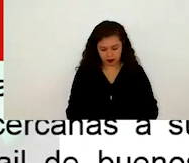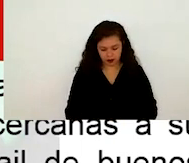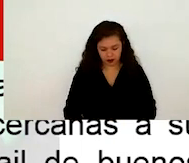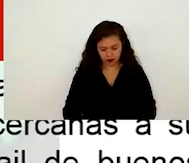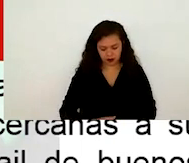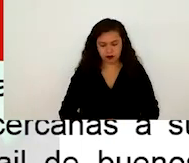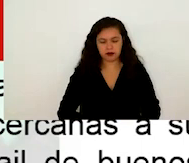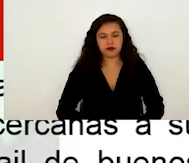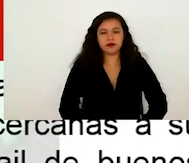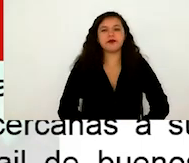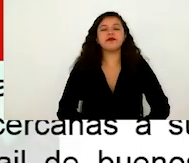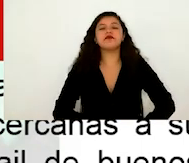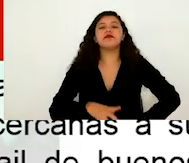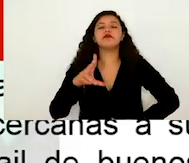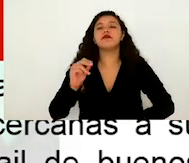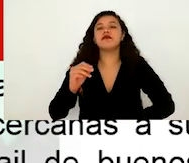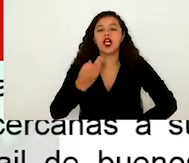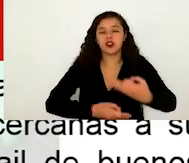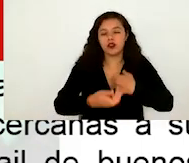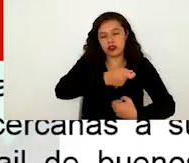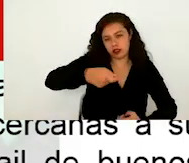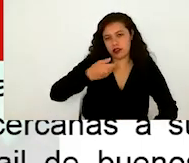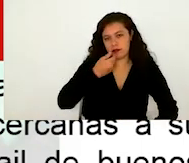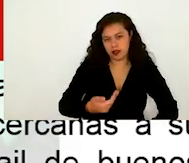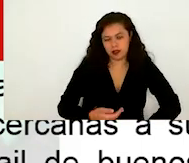conserva la entrevista todos muy bien